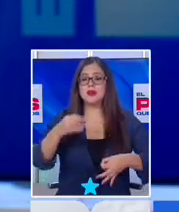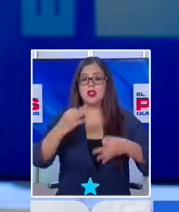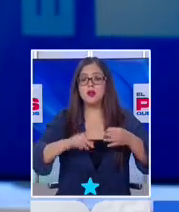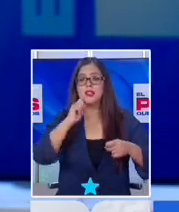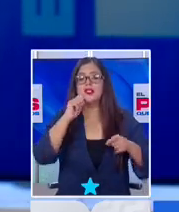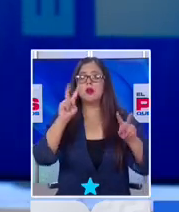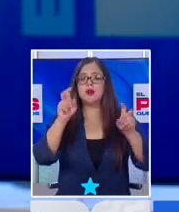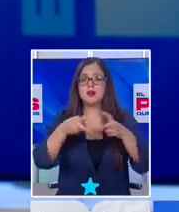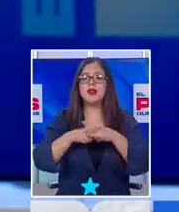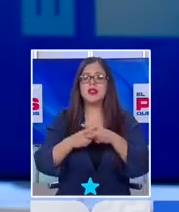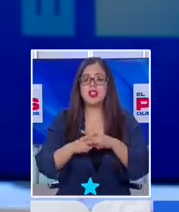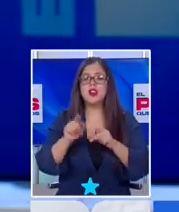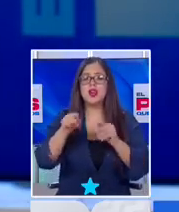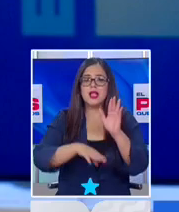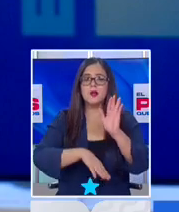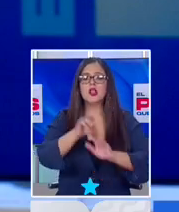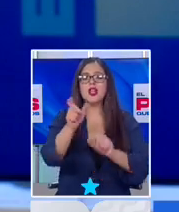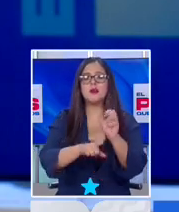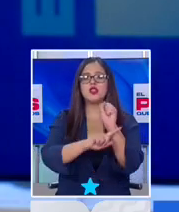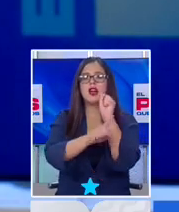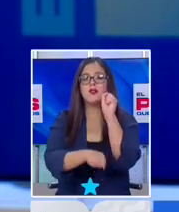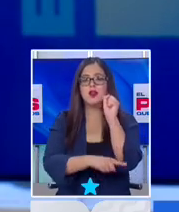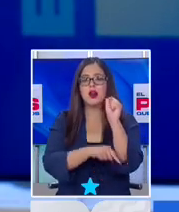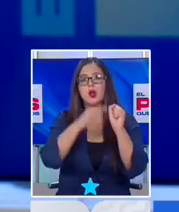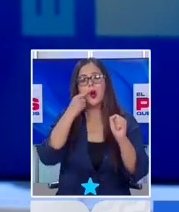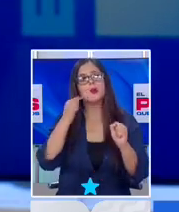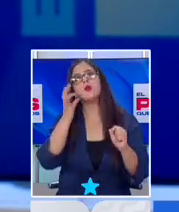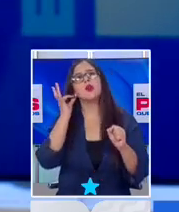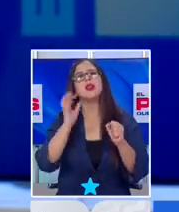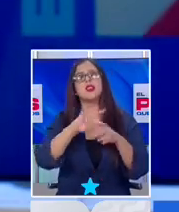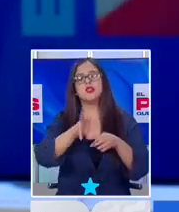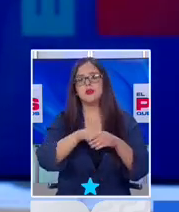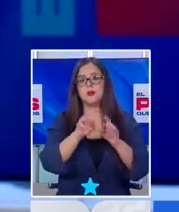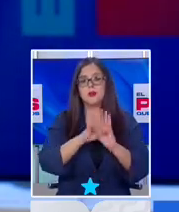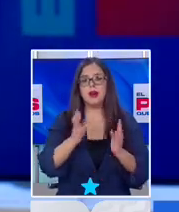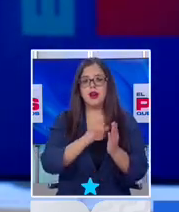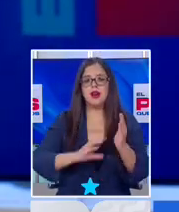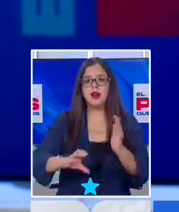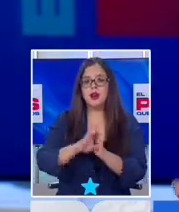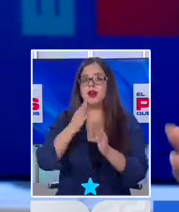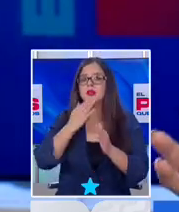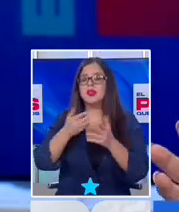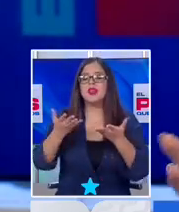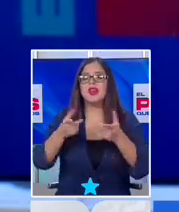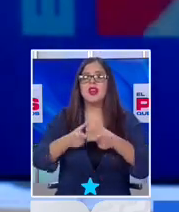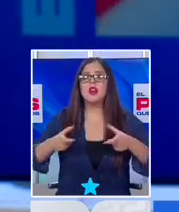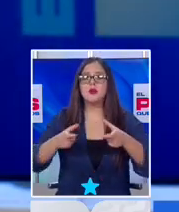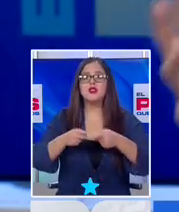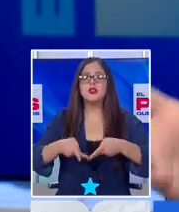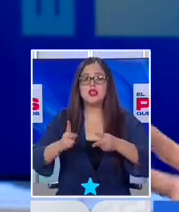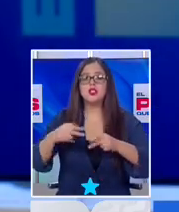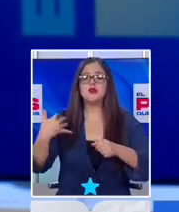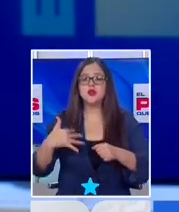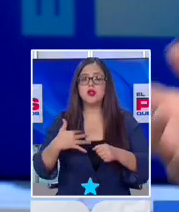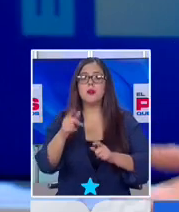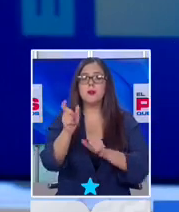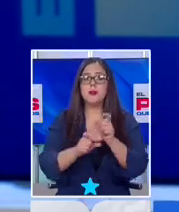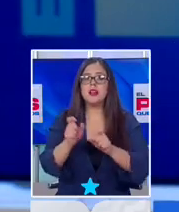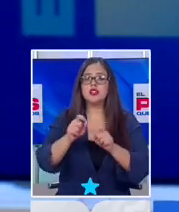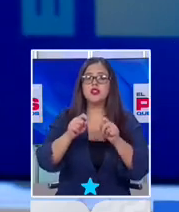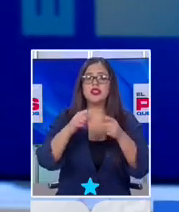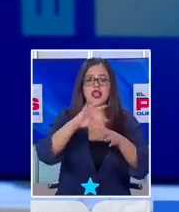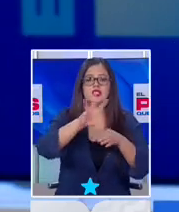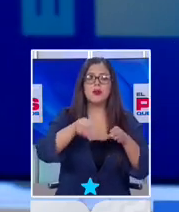comisión muy técnica donde es la mayoría lo abogado los abogados de la convención en la comisión derechos fundamentales estamos las personas que venimos más de los